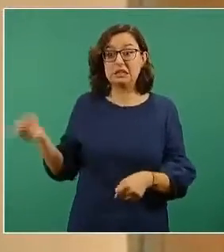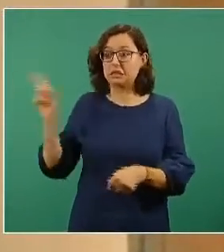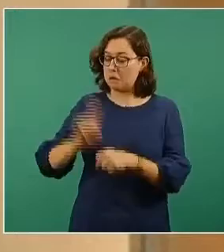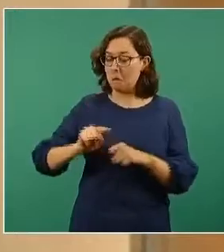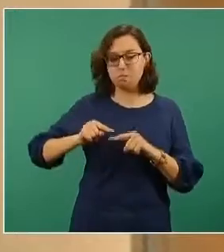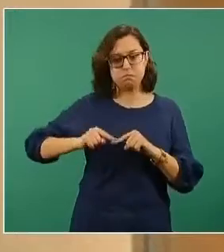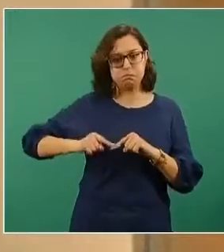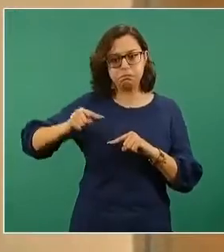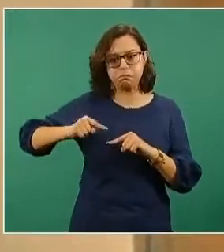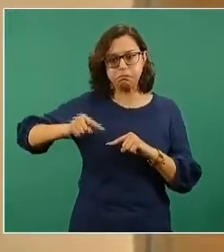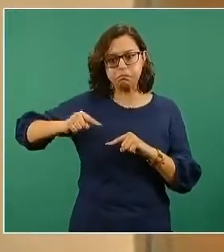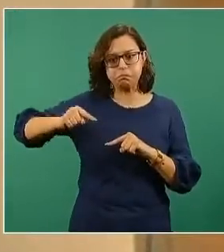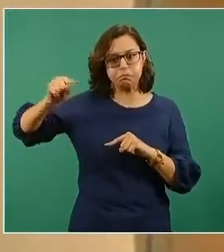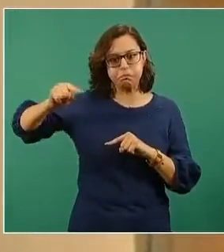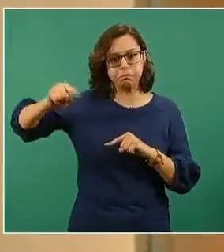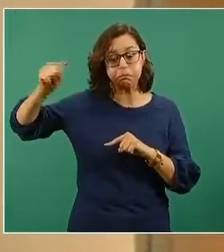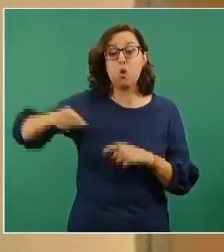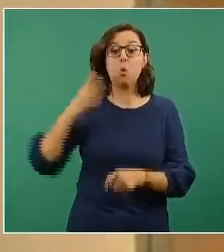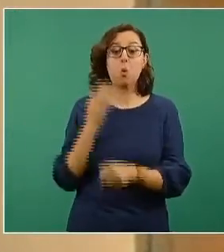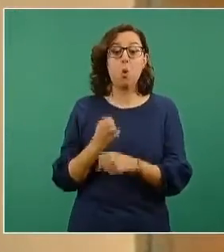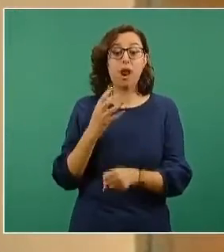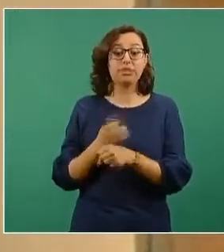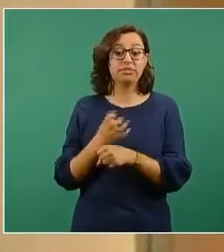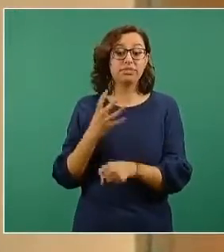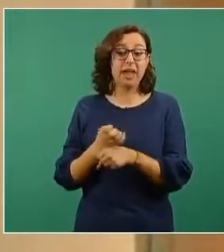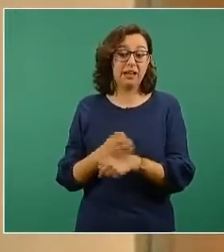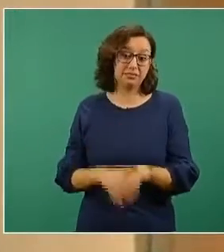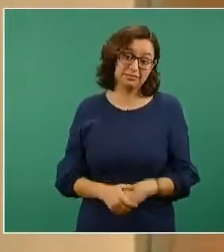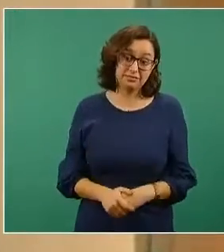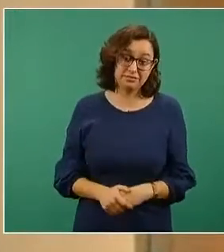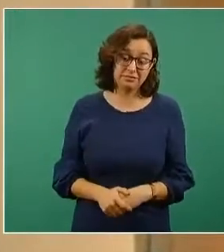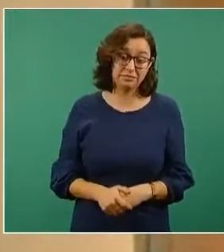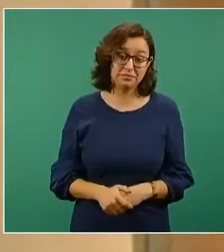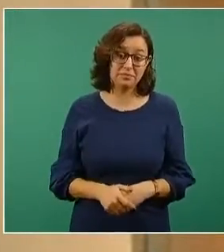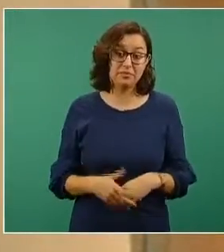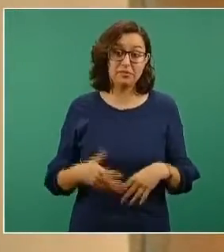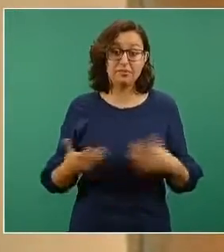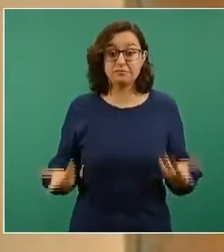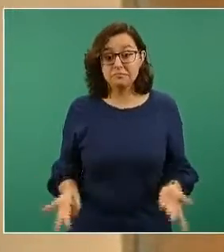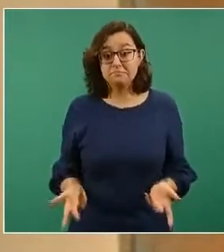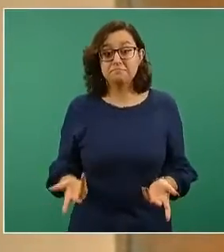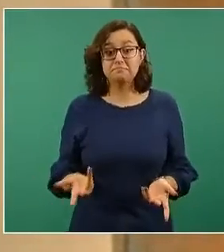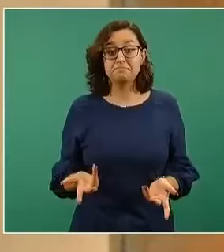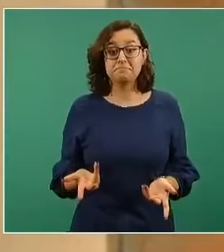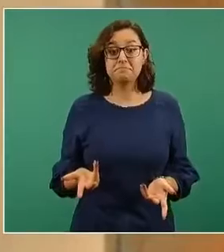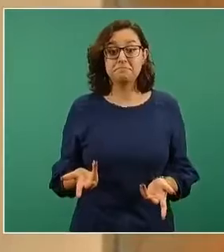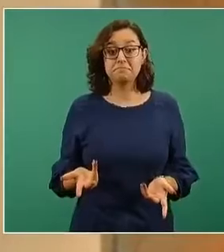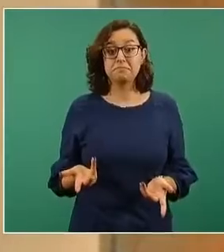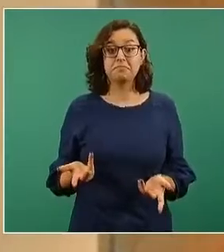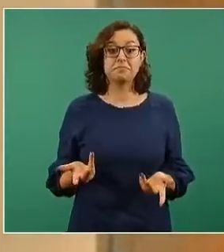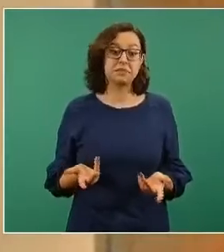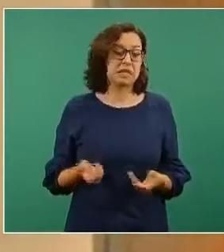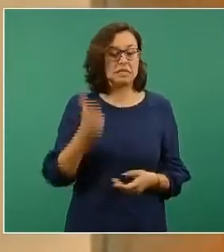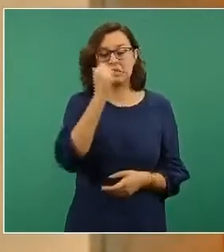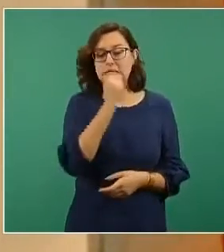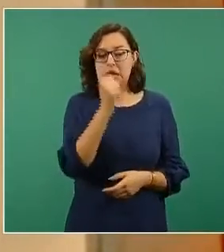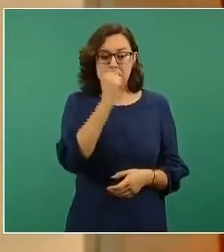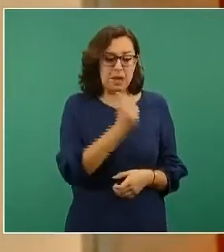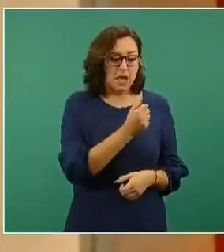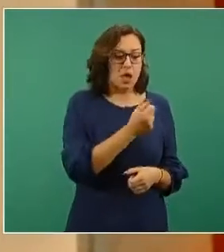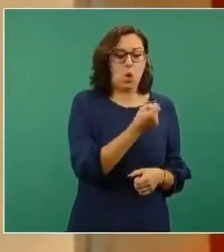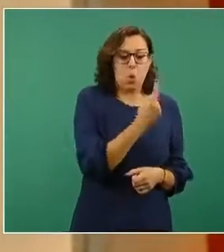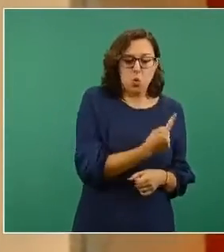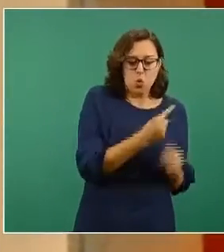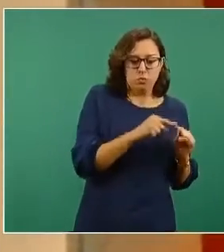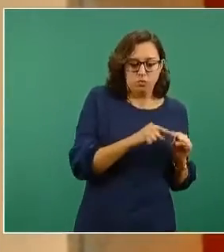acelerado de su epidemia en la 4ª ola. Y las olas 2 y 3 fueron mucho mayores a la ola